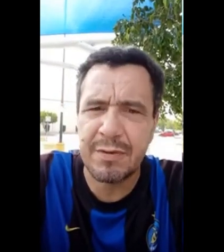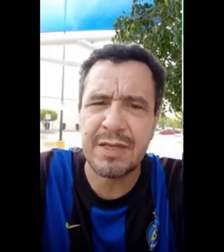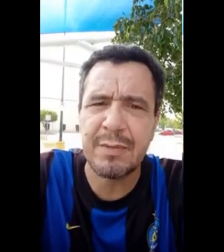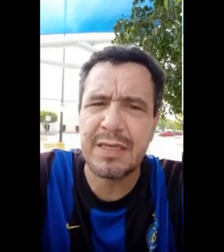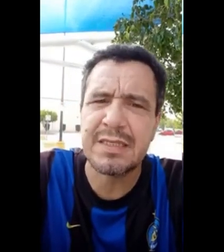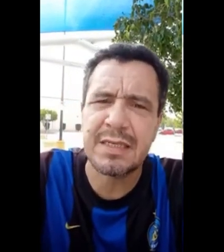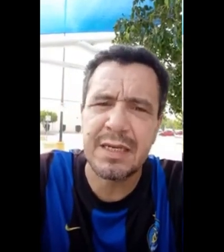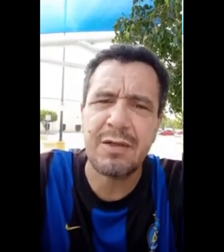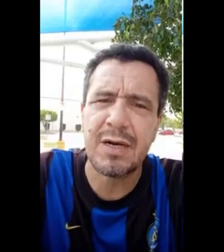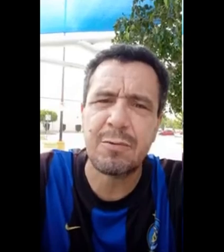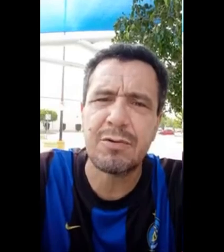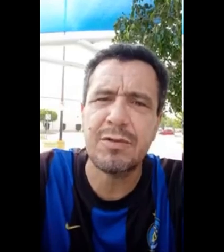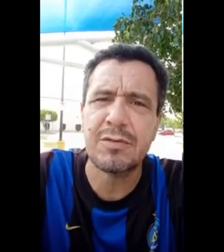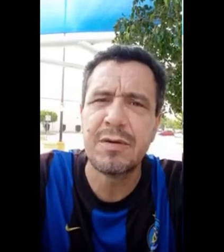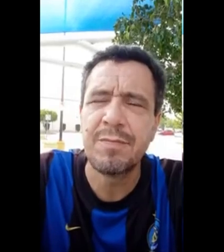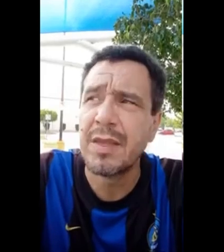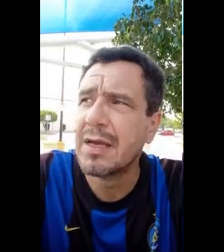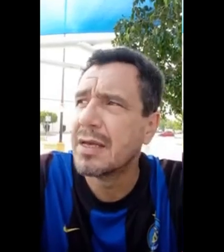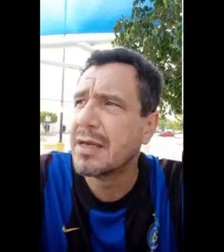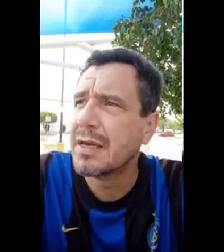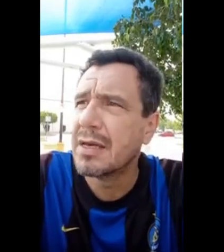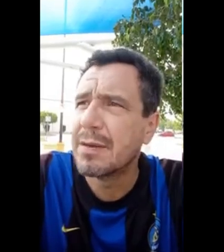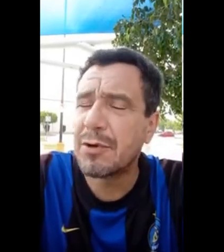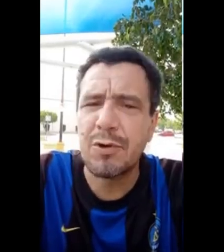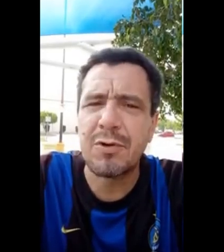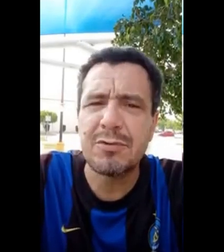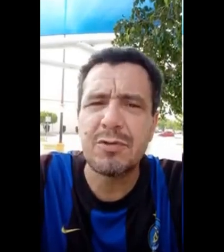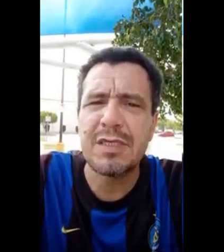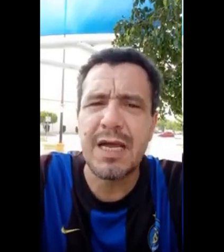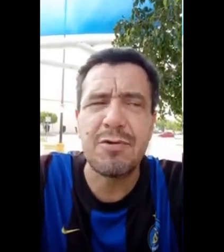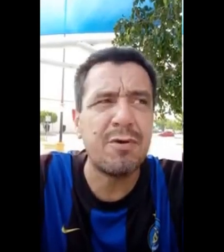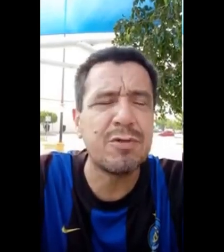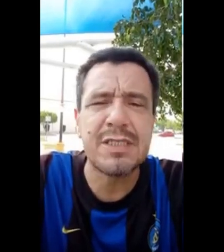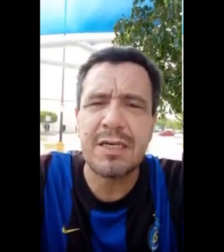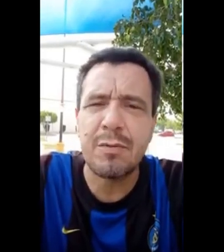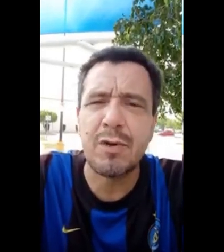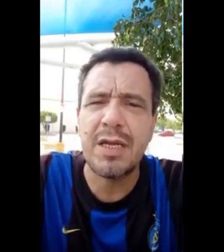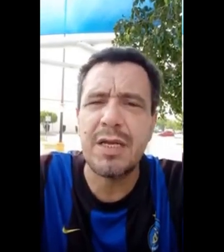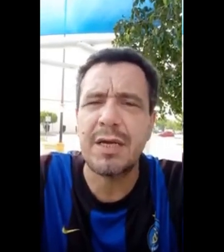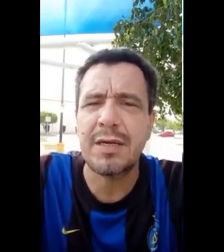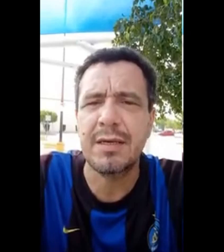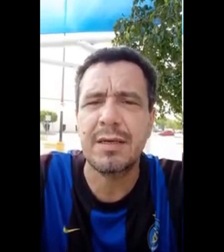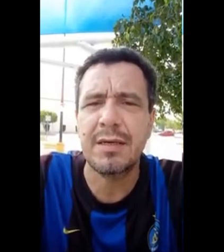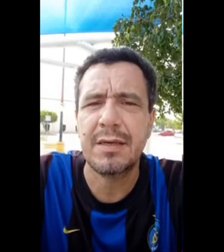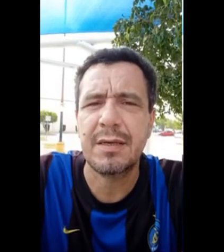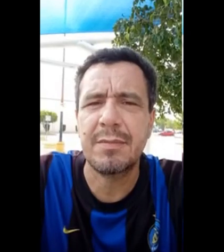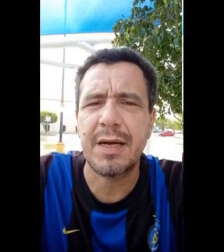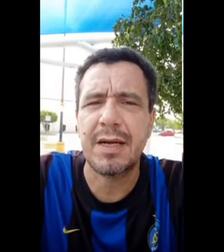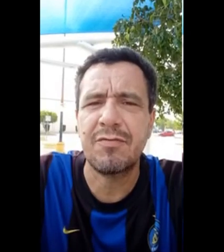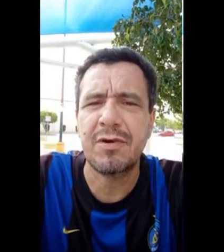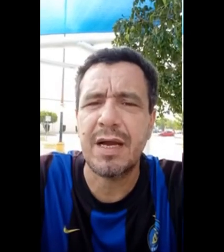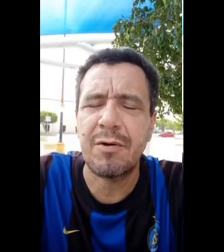entiende perfectamente, dice que tiene que durar 4 años. Pero yo creo que esto es un ensayo, ya lo quiso hacer con Bonilla en